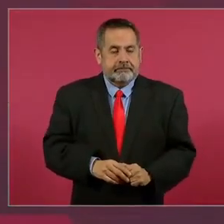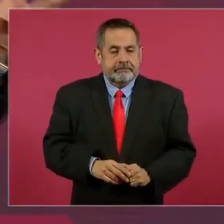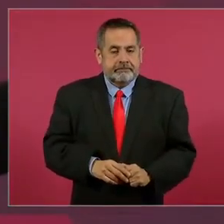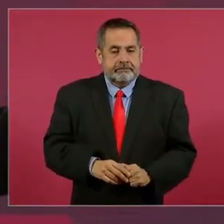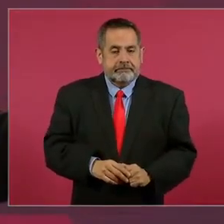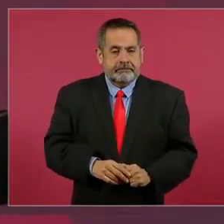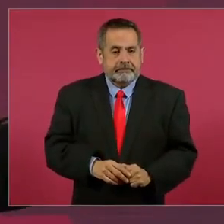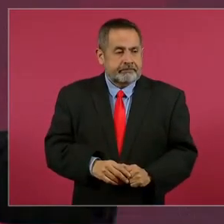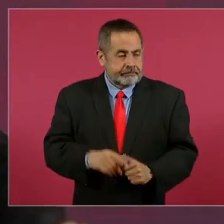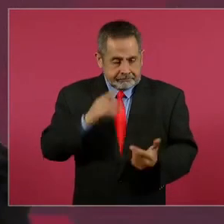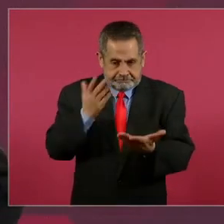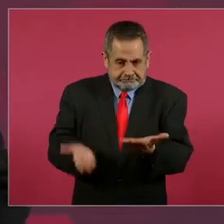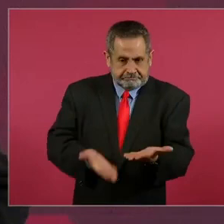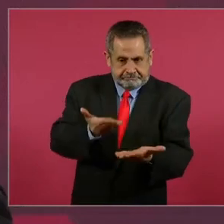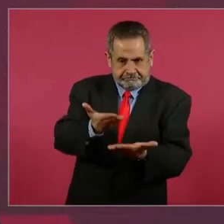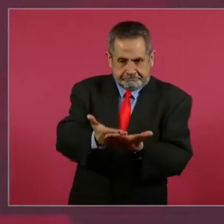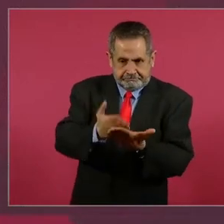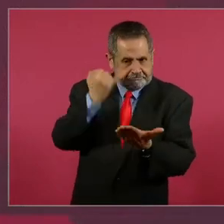hacer propuestas